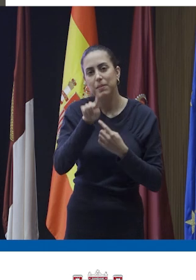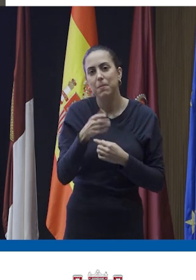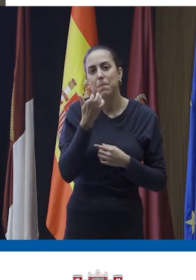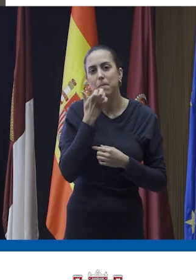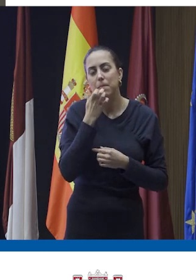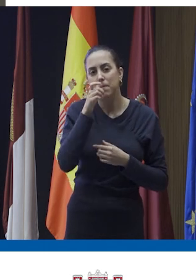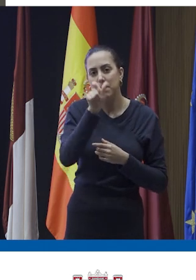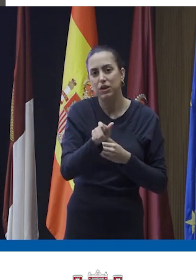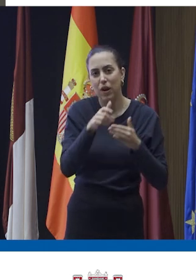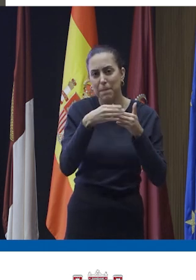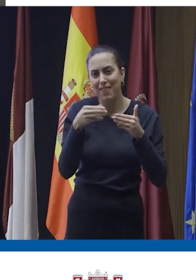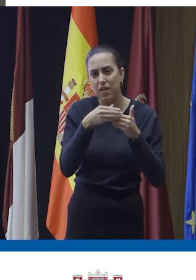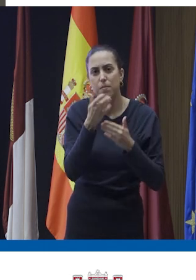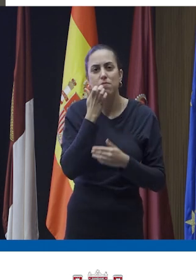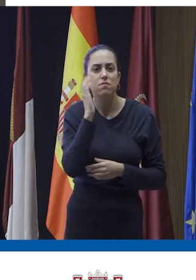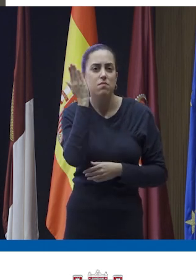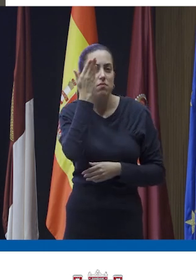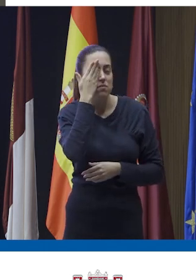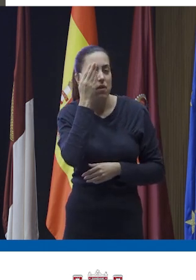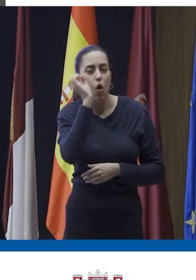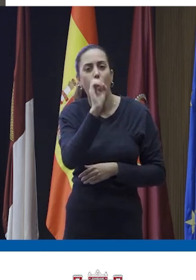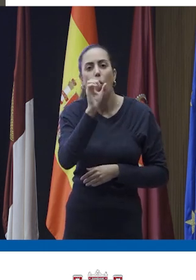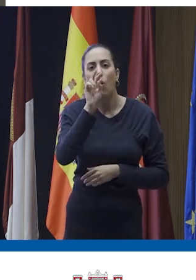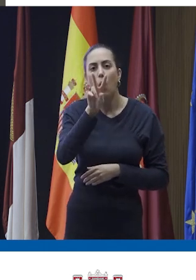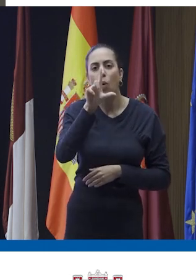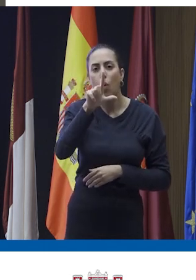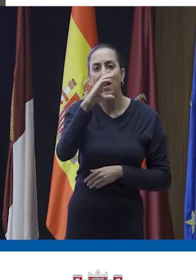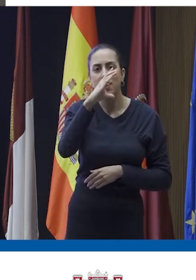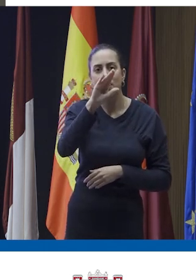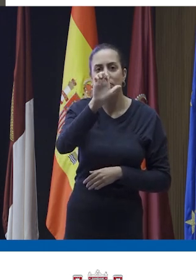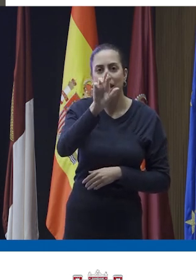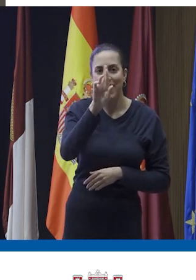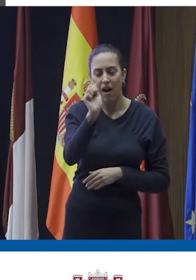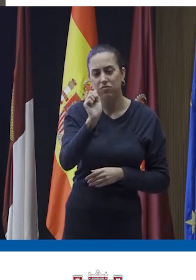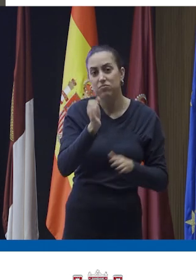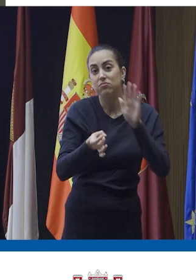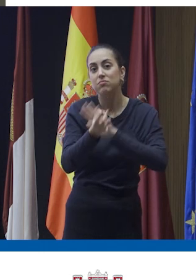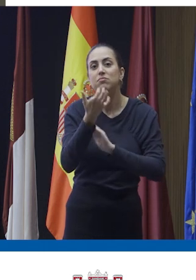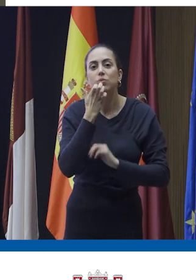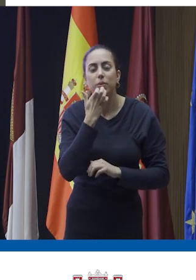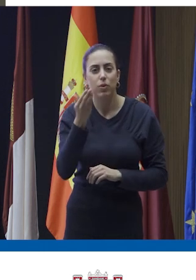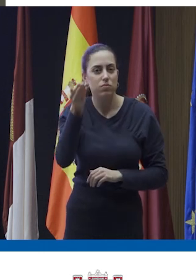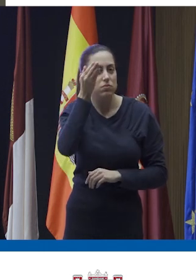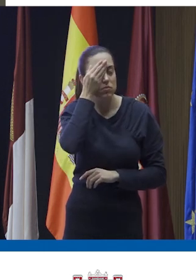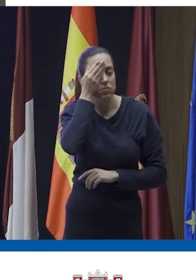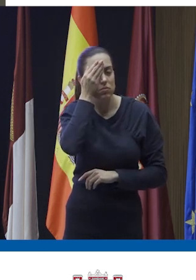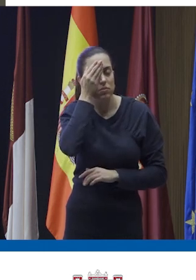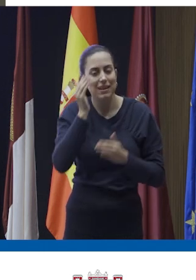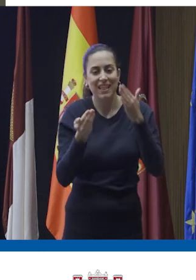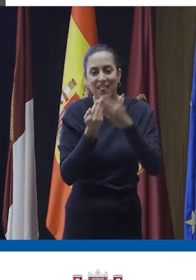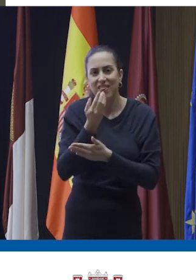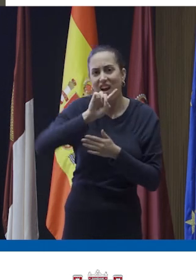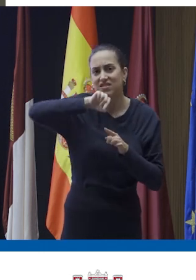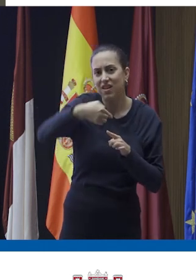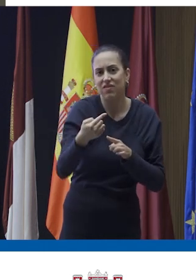el ojo tapado, o si se ha hecho una úlcera durante el procedimiento o lo que sea, que no suele ser lo habitual, pues se protege el ojo, se tapa y al día siguiente pues